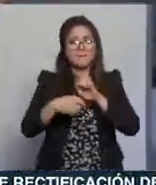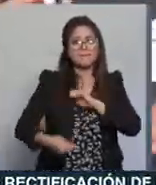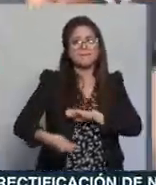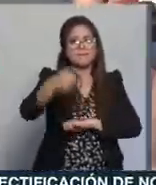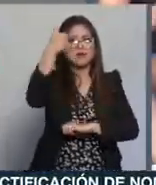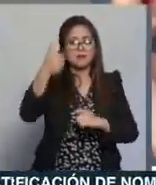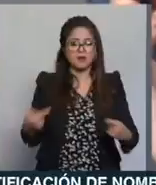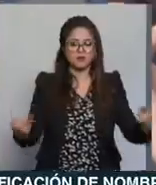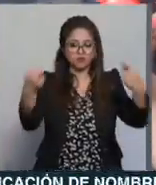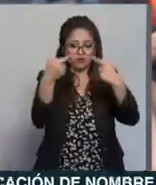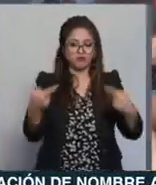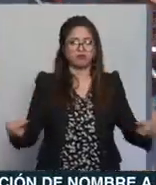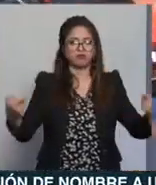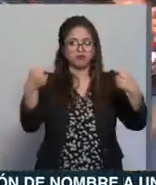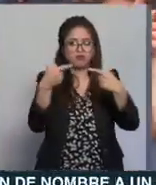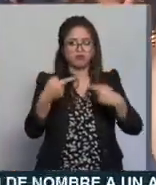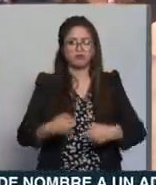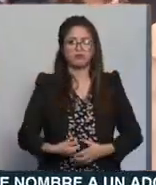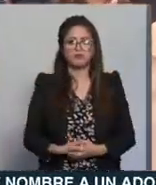torneo.